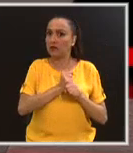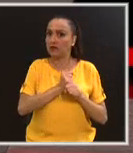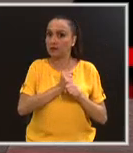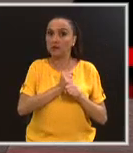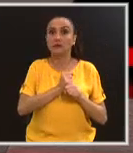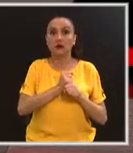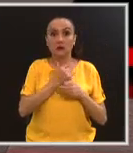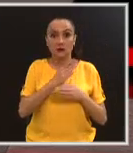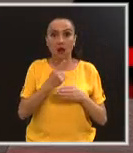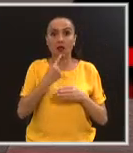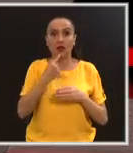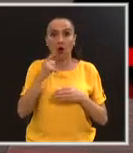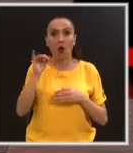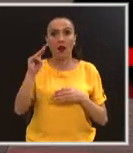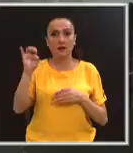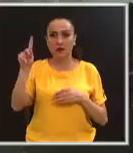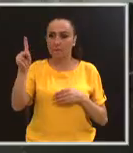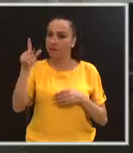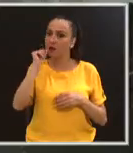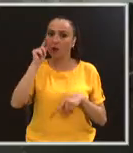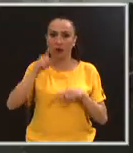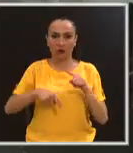pese a la orden de la